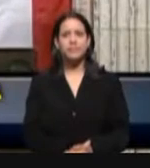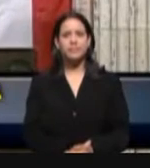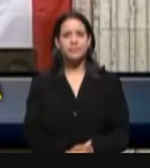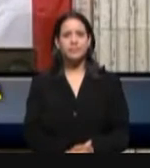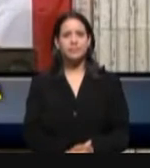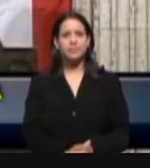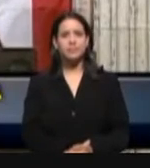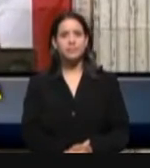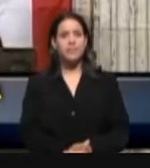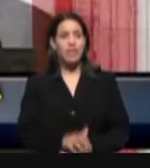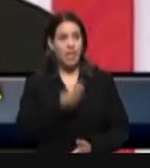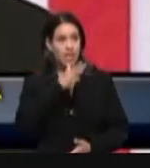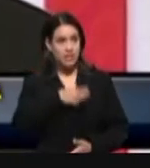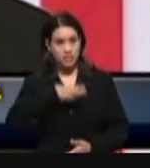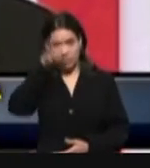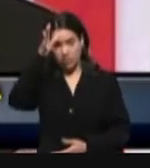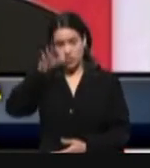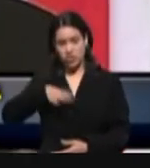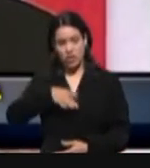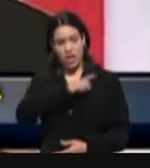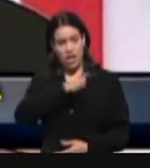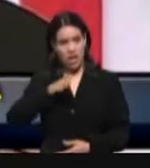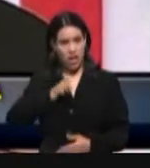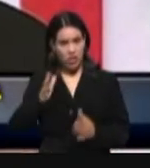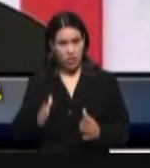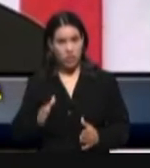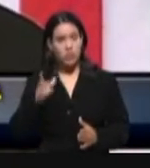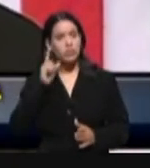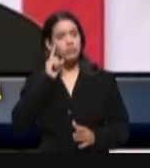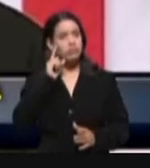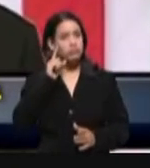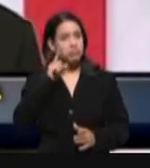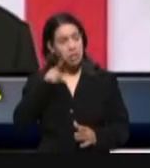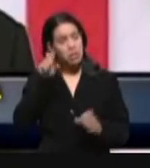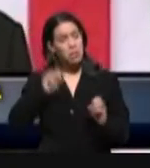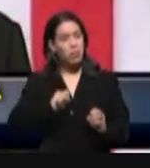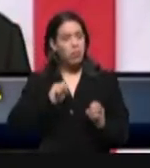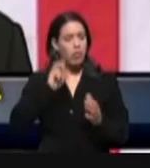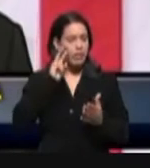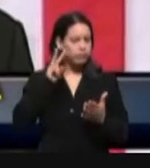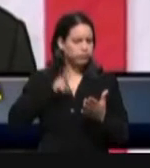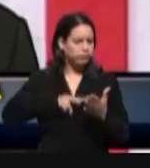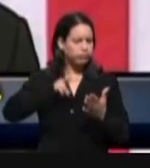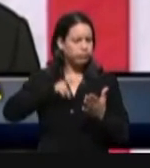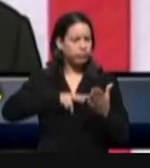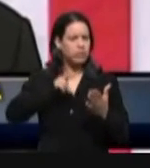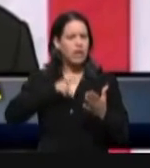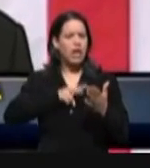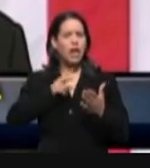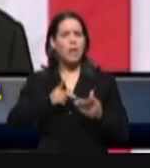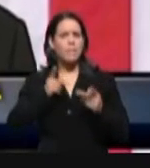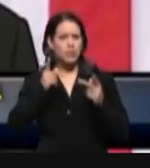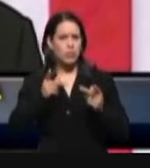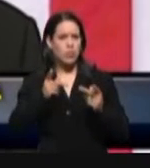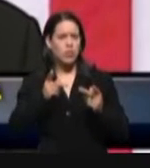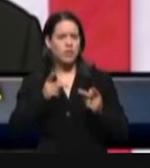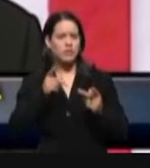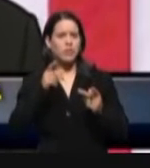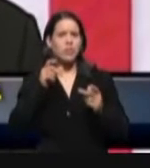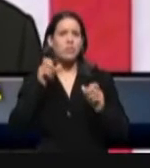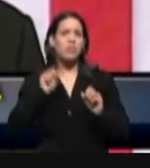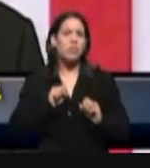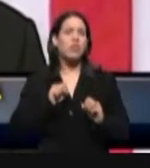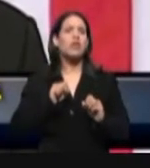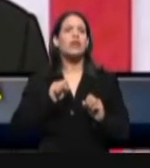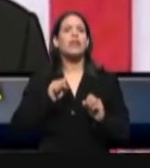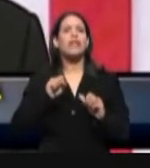las señoras y señores legisladores, cuando examinen el documento de presupuesto, con raras excepciones, la inmensa mayoría de las agencias tendrán el año